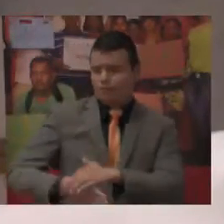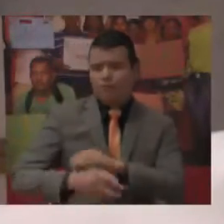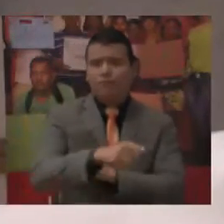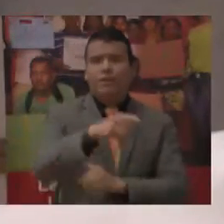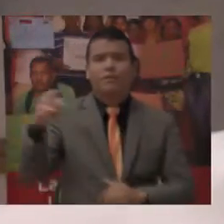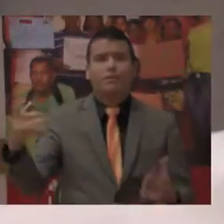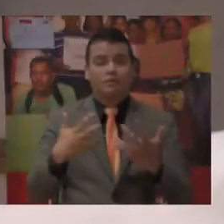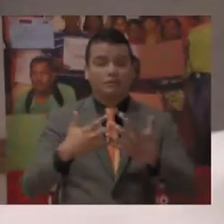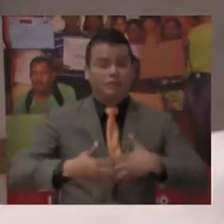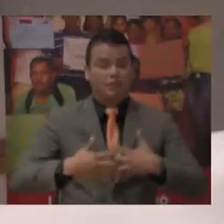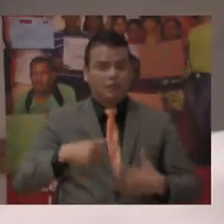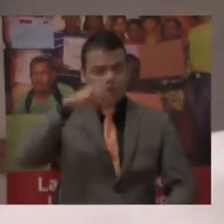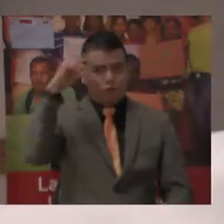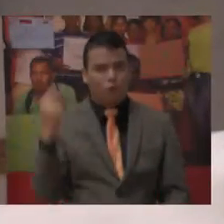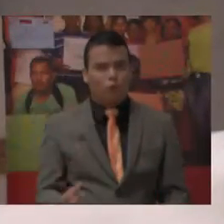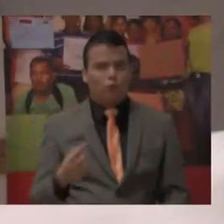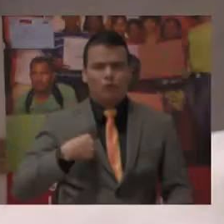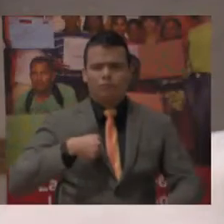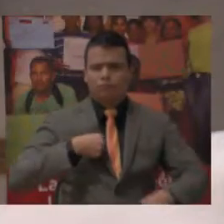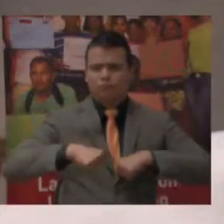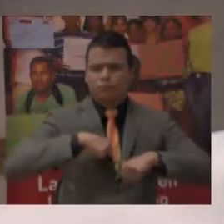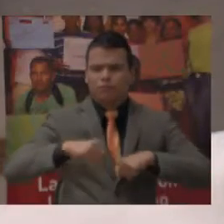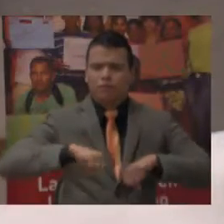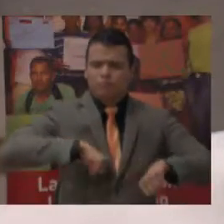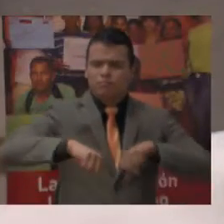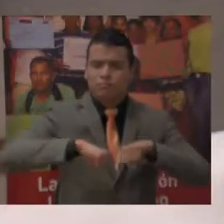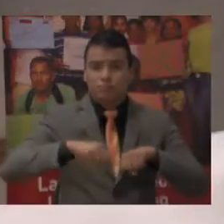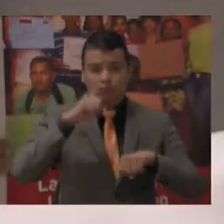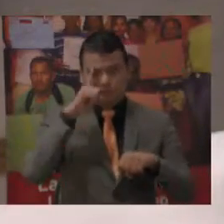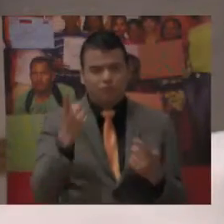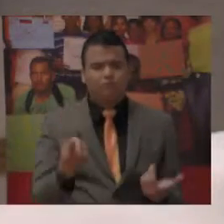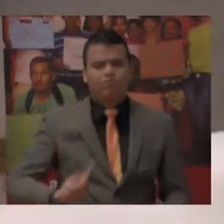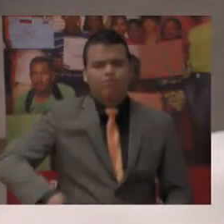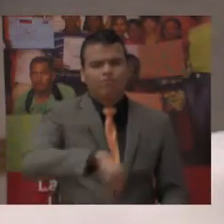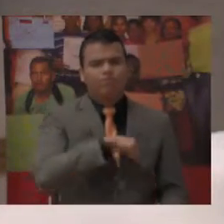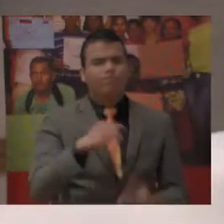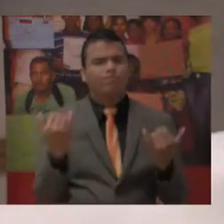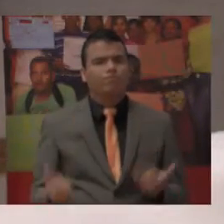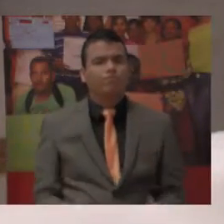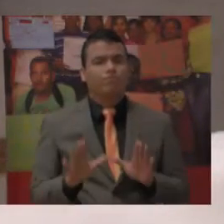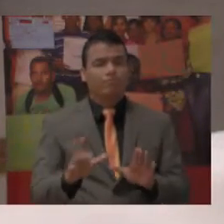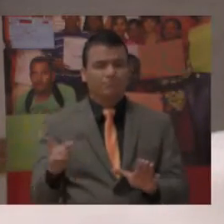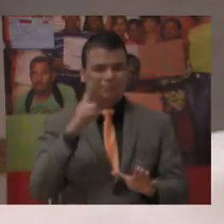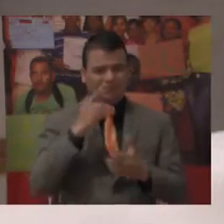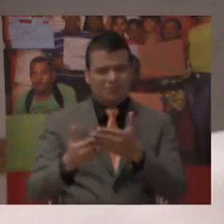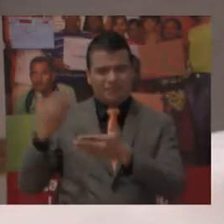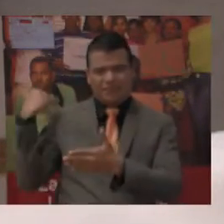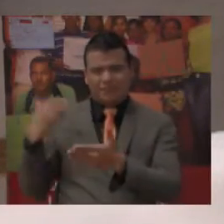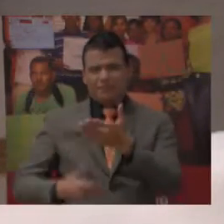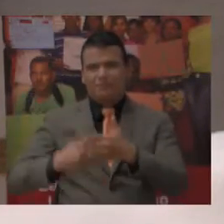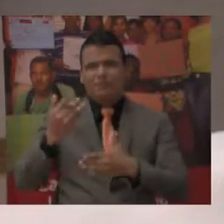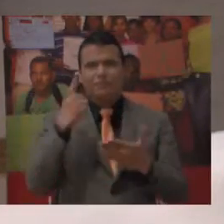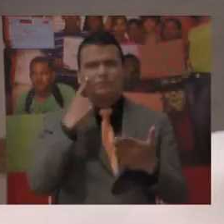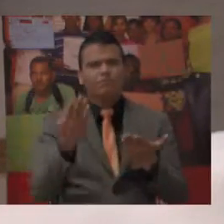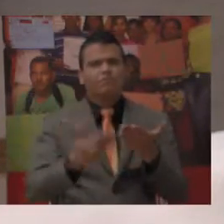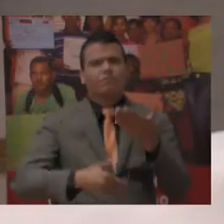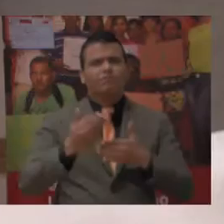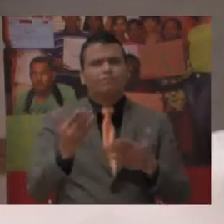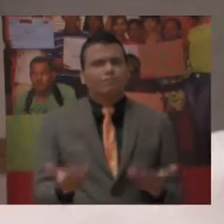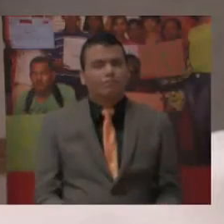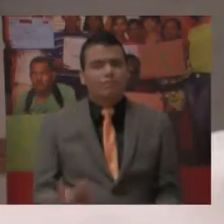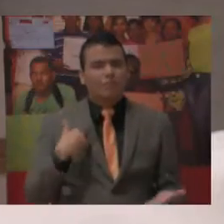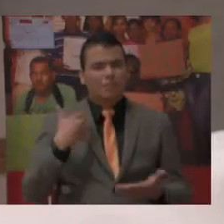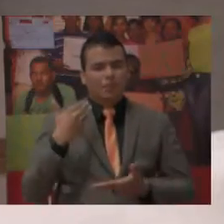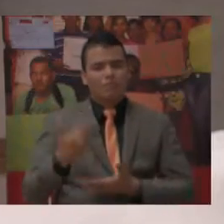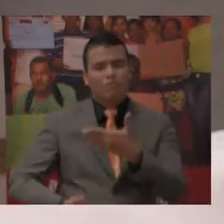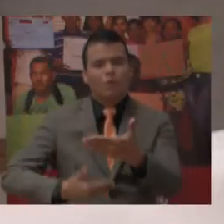son admirables trabajando en ese sentido, lo que tenemos que, y por eso el comienzo de mi charla es, tenemos que